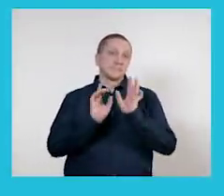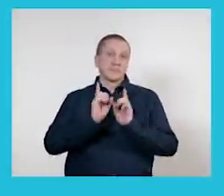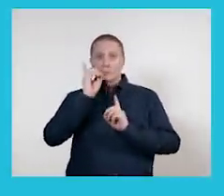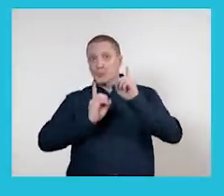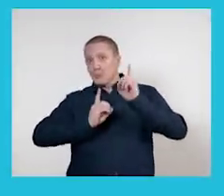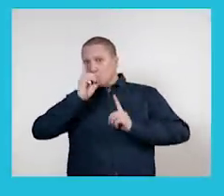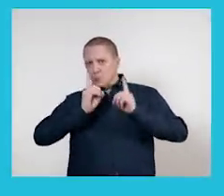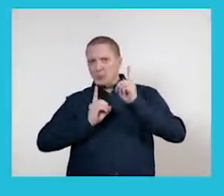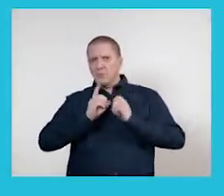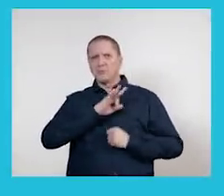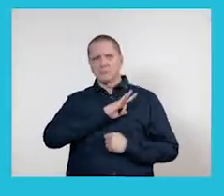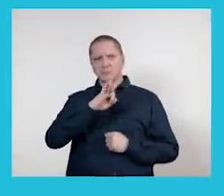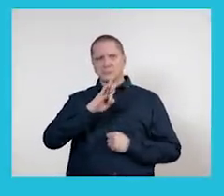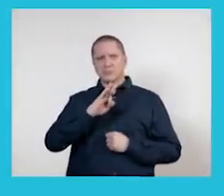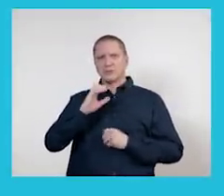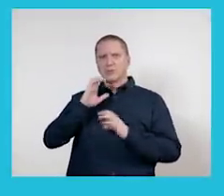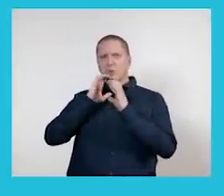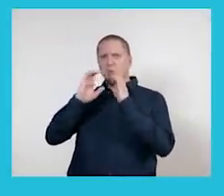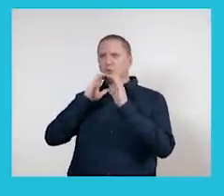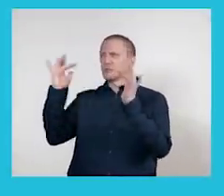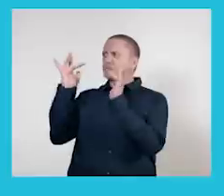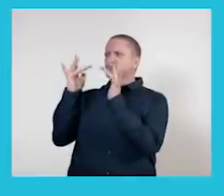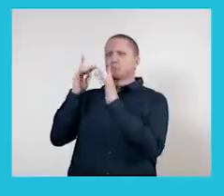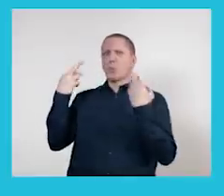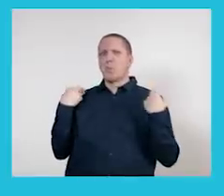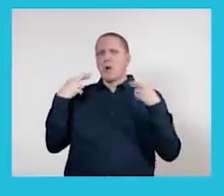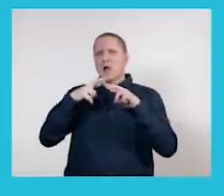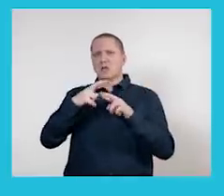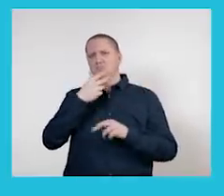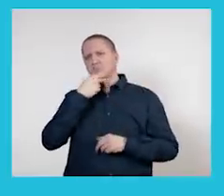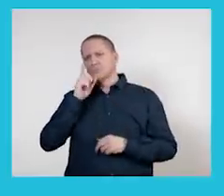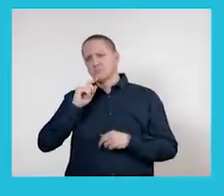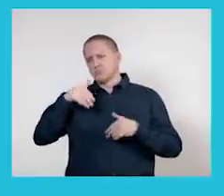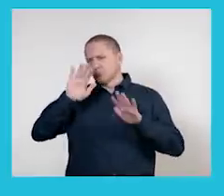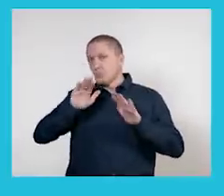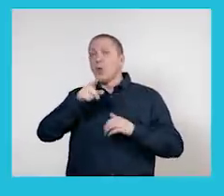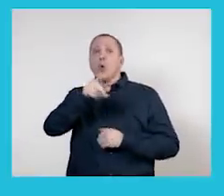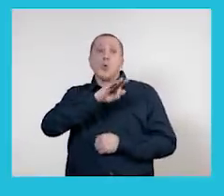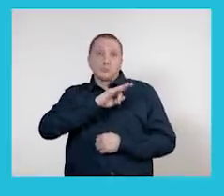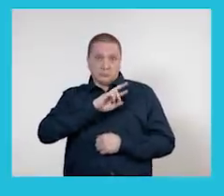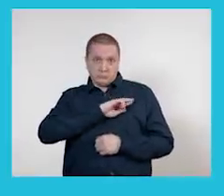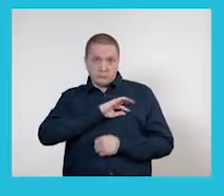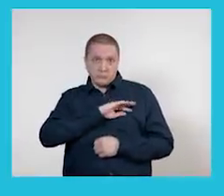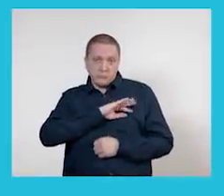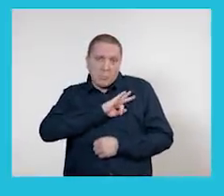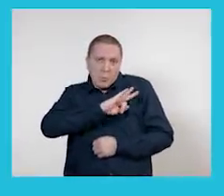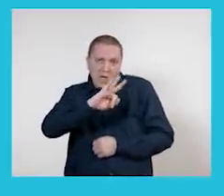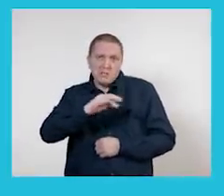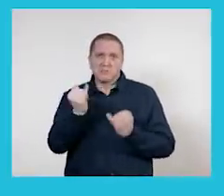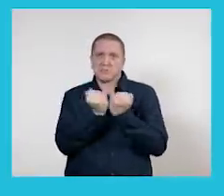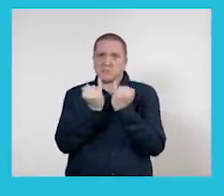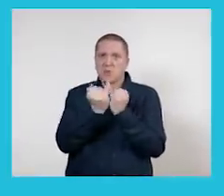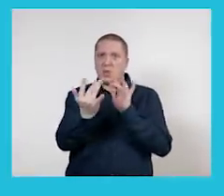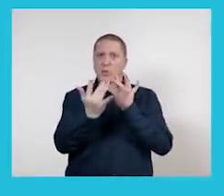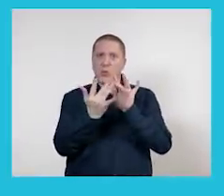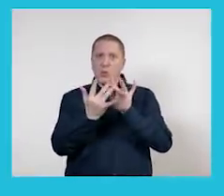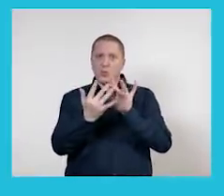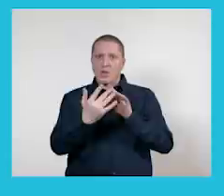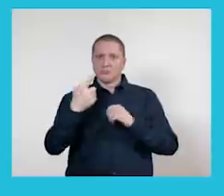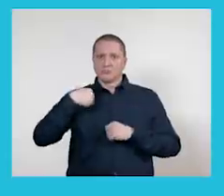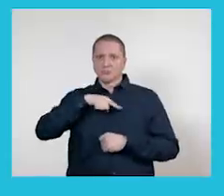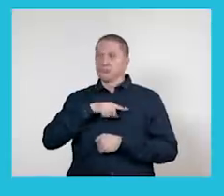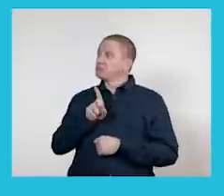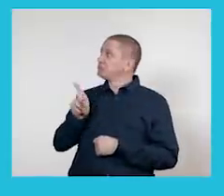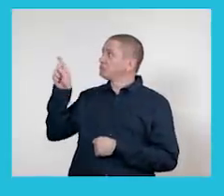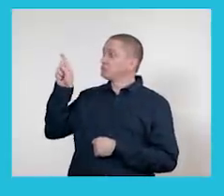Si tienes alguna duda, comunícate con tu maestra o maestro. O si lo prefieres, contáctanos. También